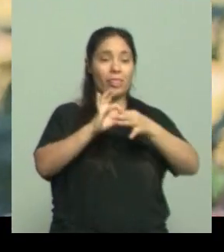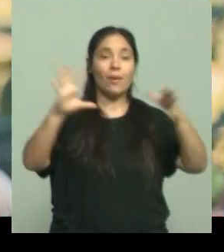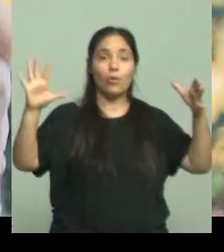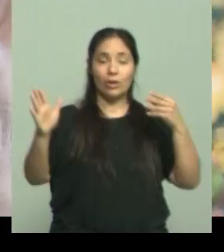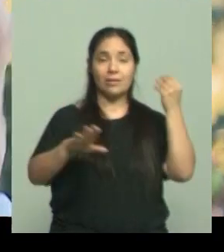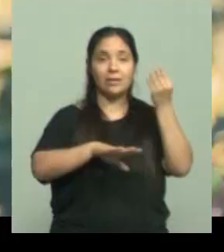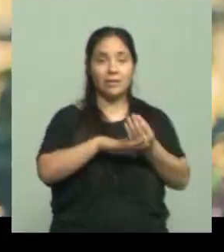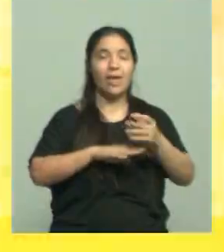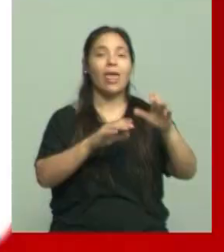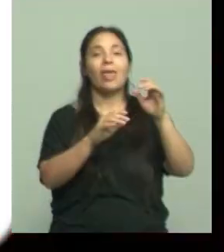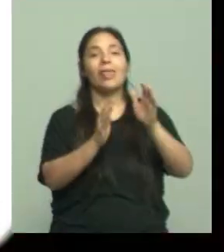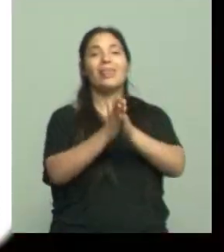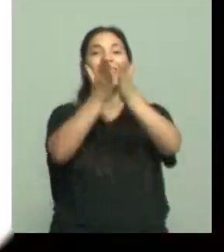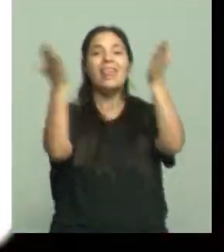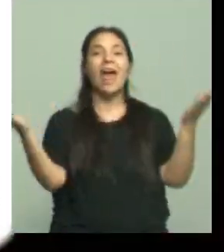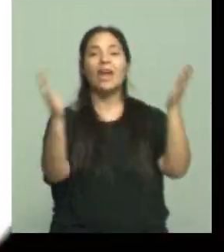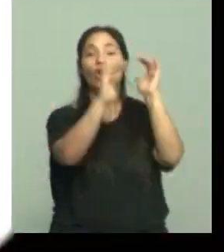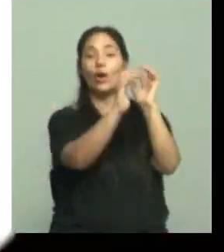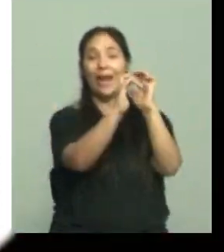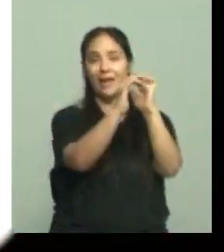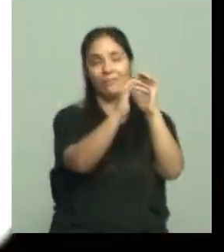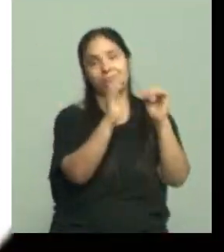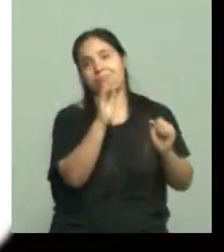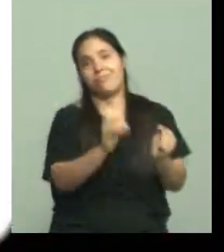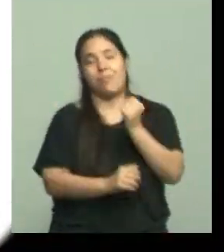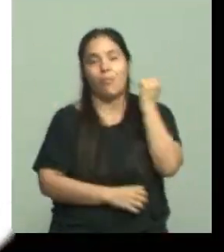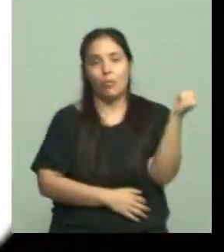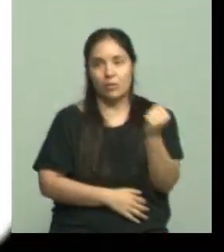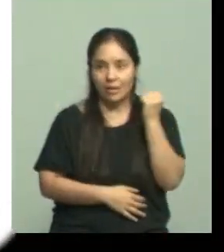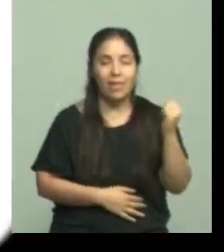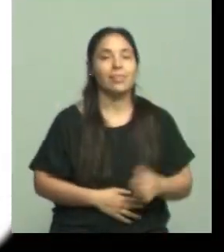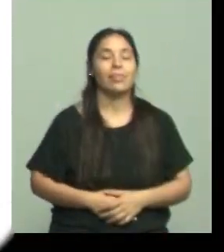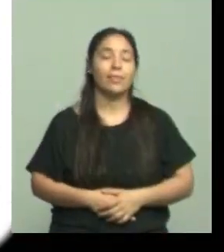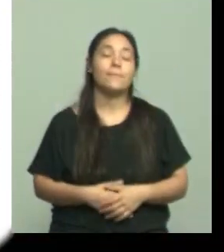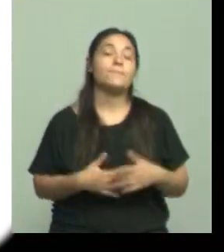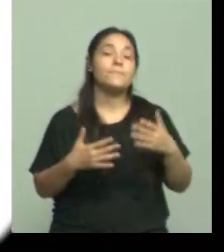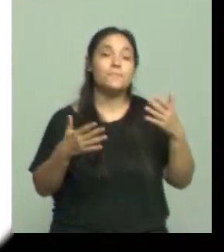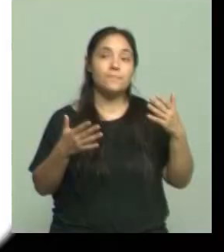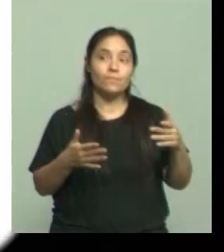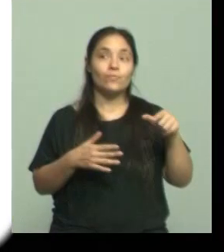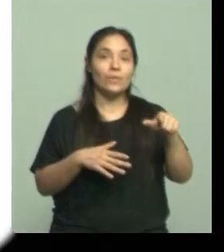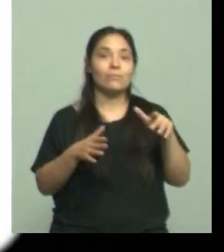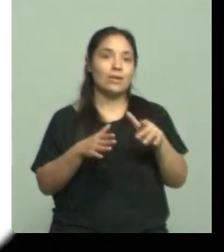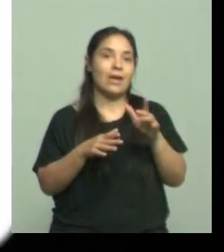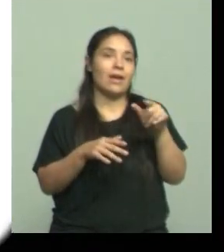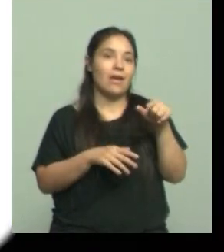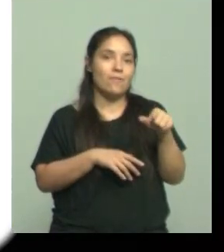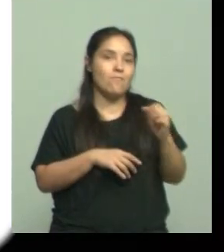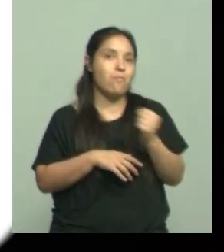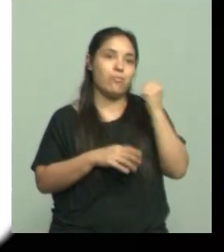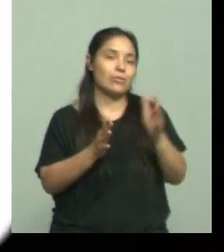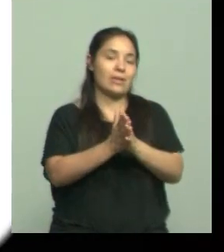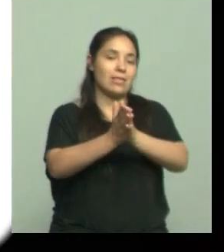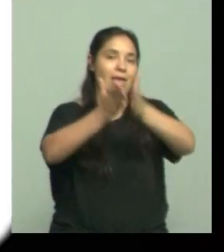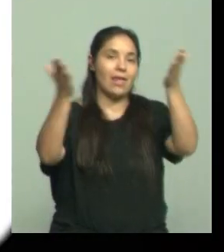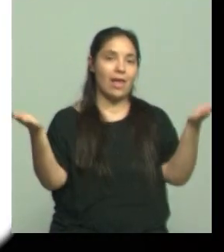tenías el diario Clarín, que era fundamental. Todavía no se conformaba el multimedio y tenía una etapa muy, muy poderosa, porque